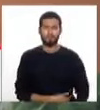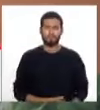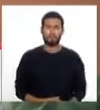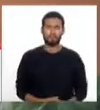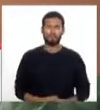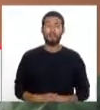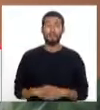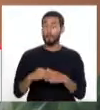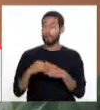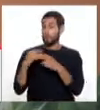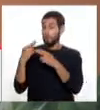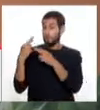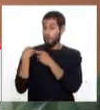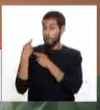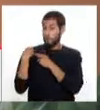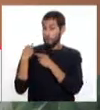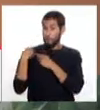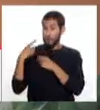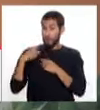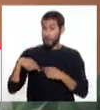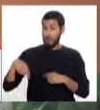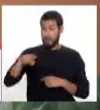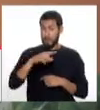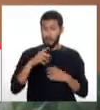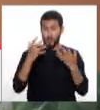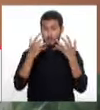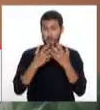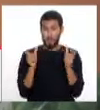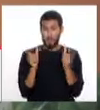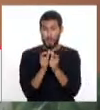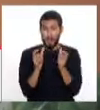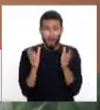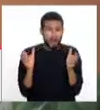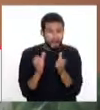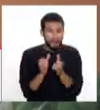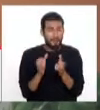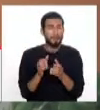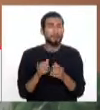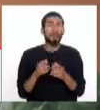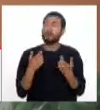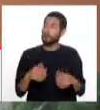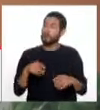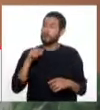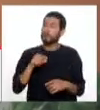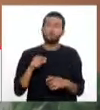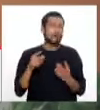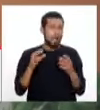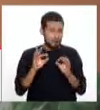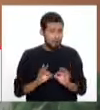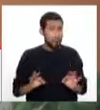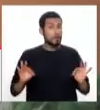Su rol durante todo este tiempo ha sido y es importante.